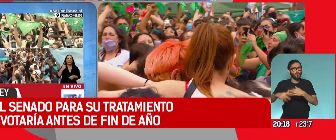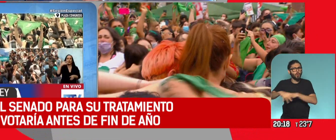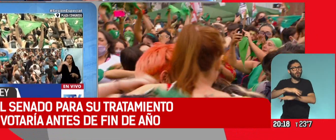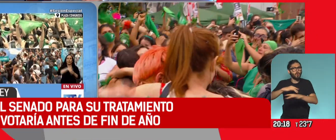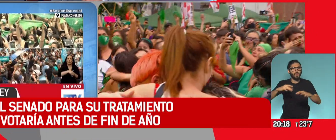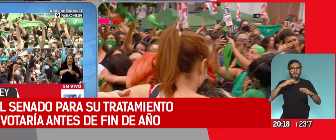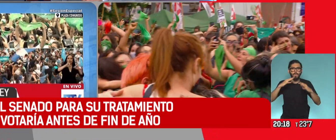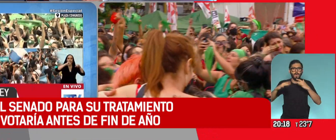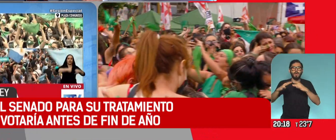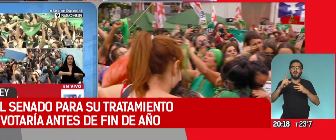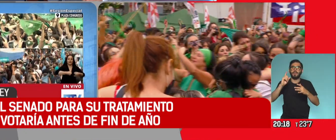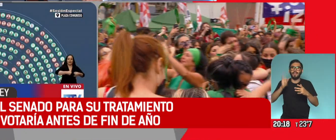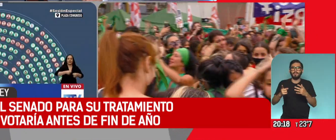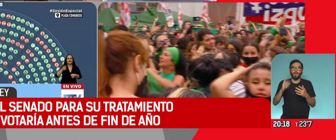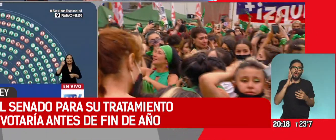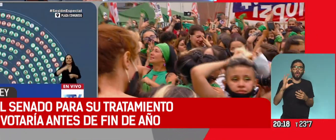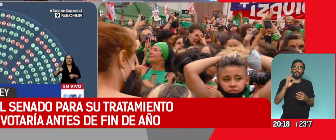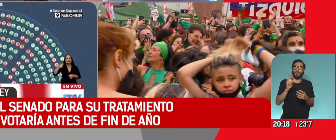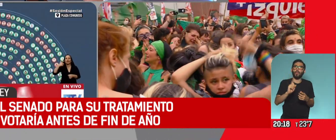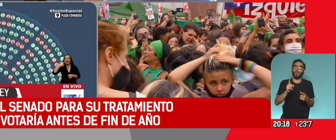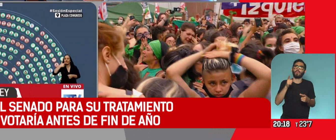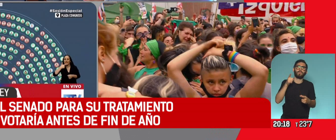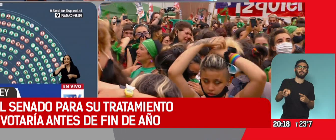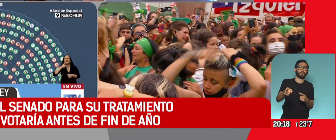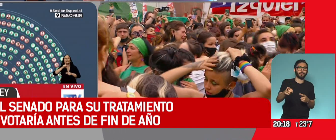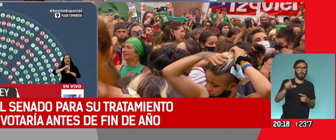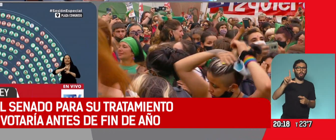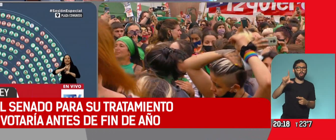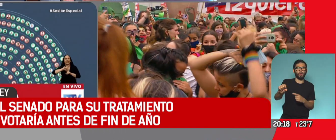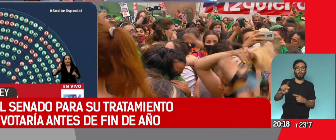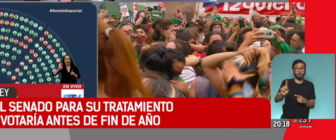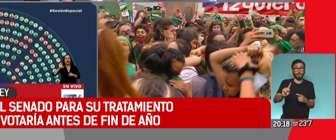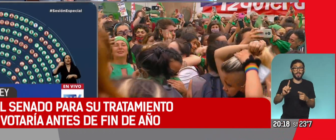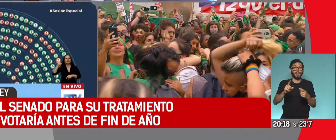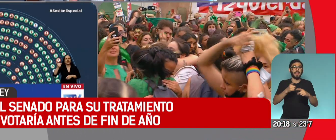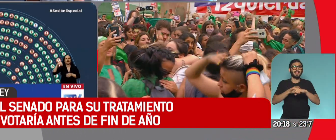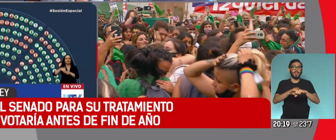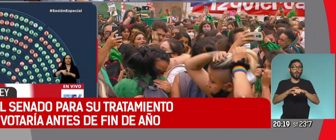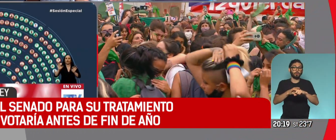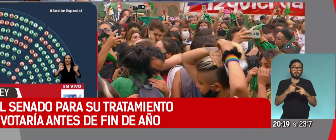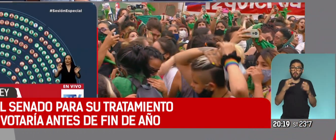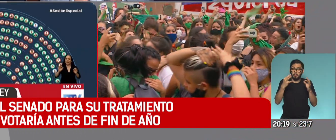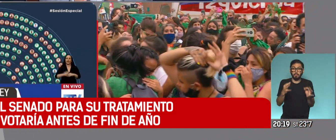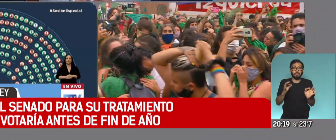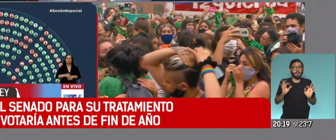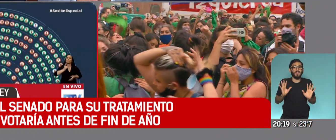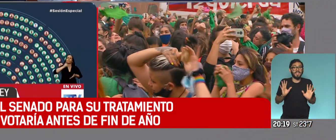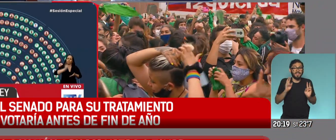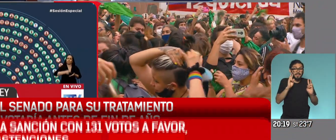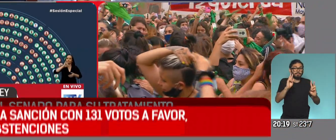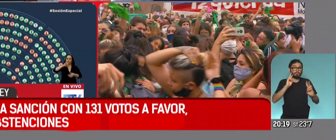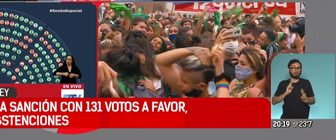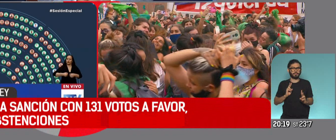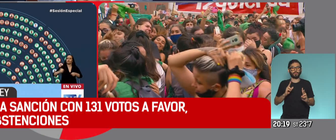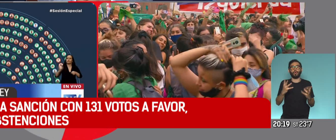pueden no ser peyorativas hacia el otro, ¿no? Sí. Que es el ideal de toda discusión. Obviamente que en el medio de tantos debates y